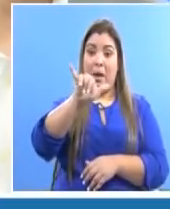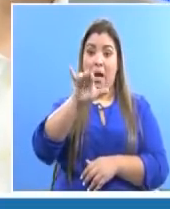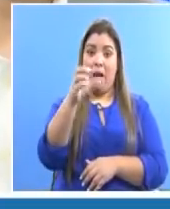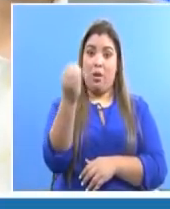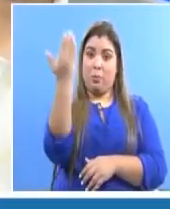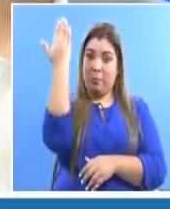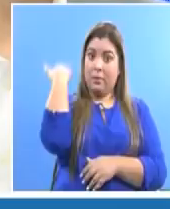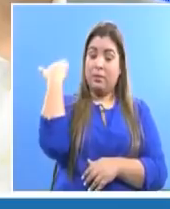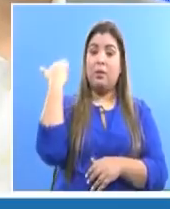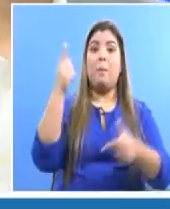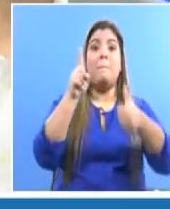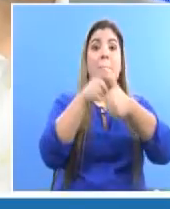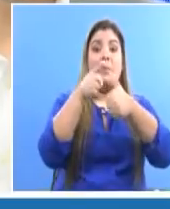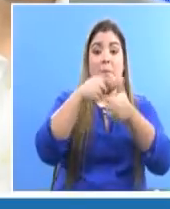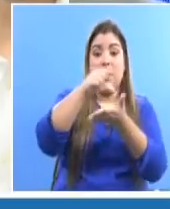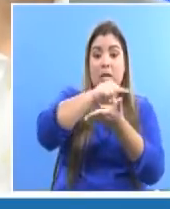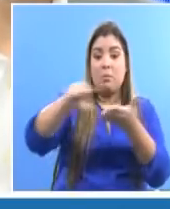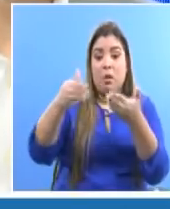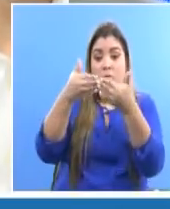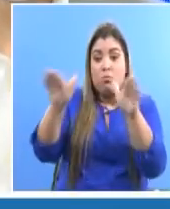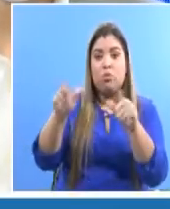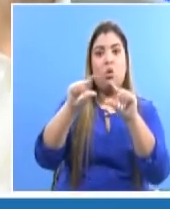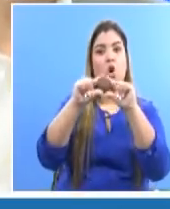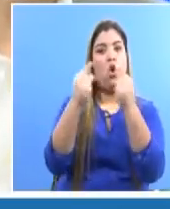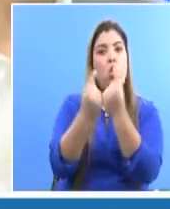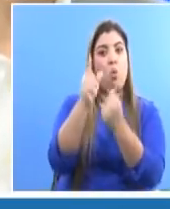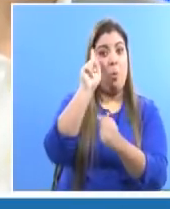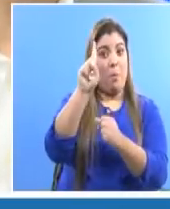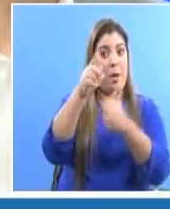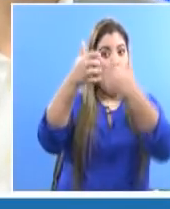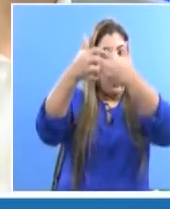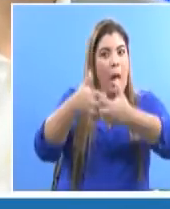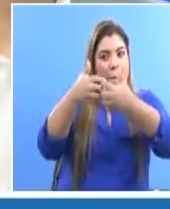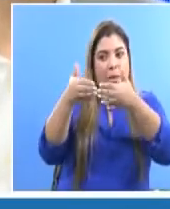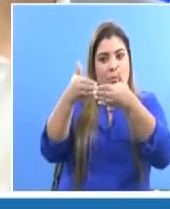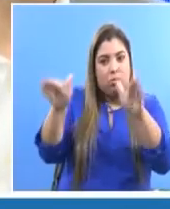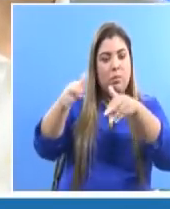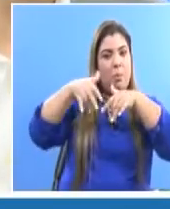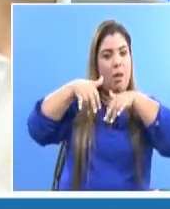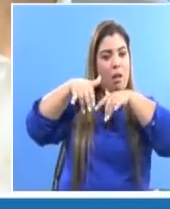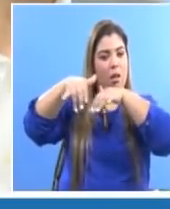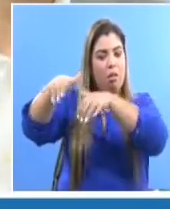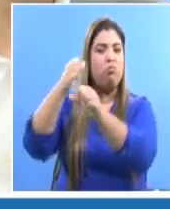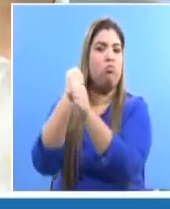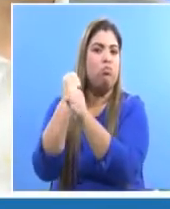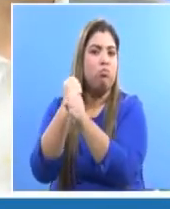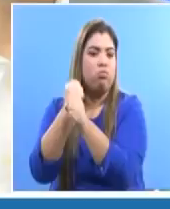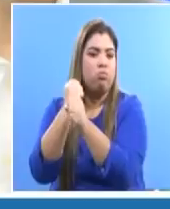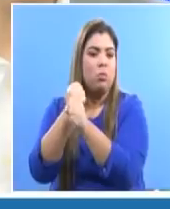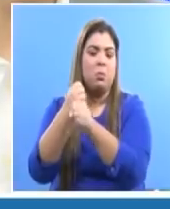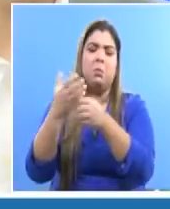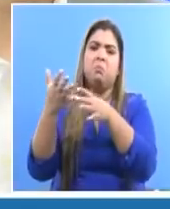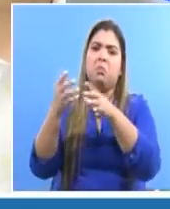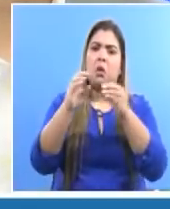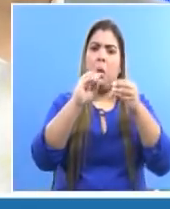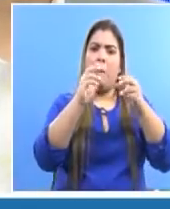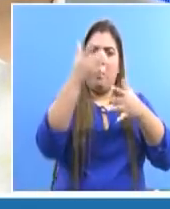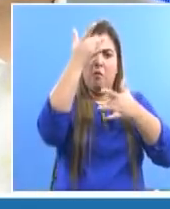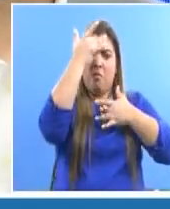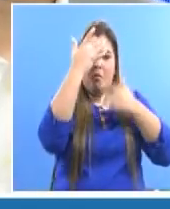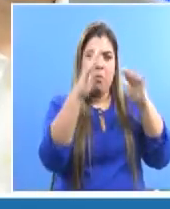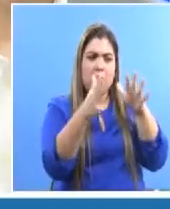la primera semana de apertura del bloque 1, ese número de casos que veníamos manteniendo se mantenía todavía por debajo